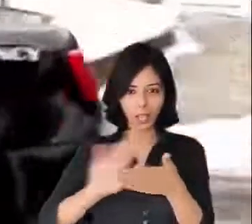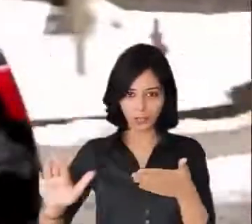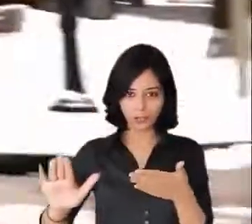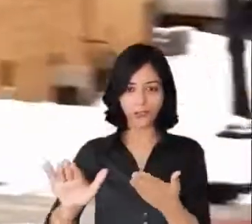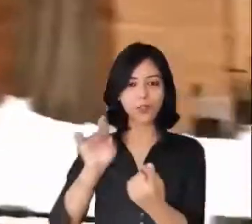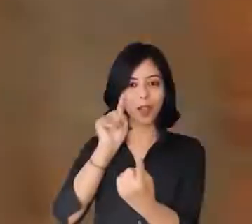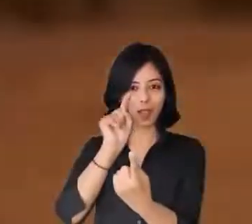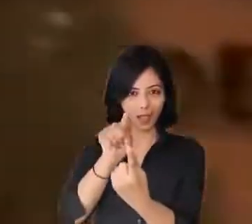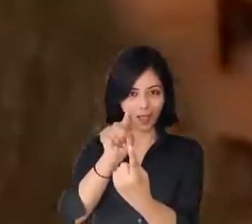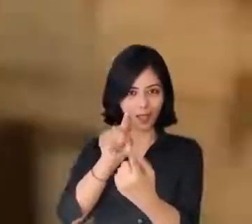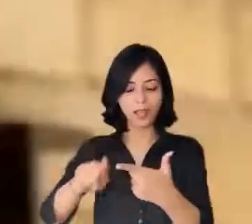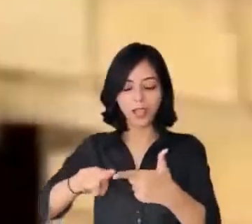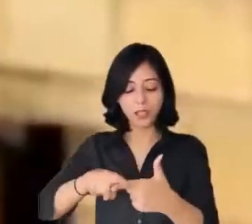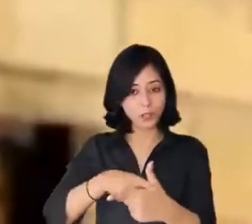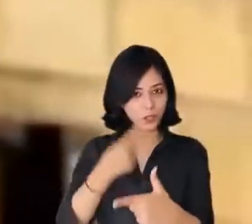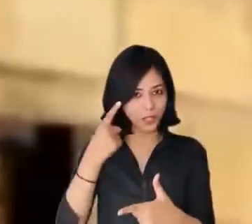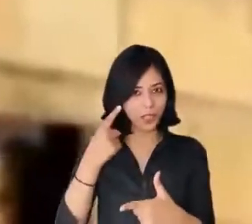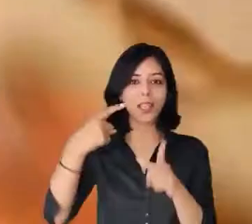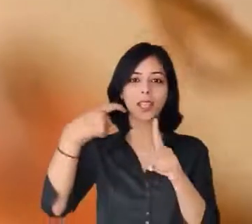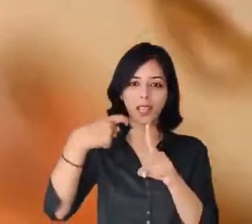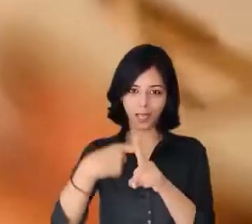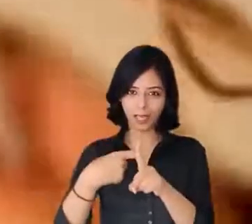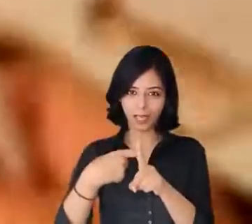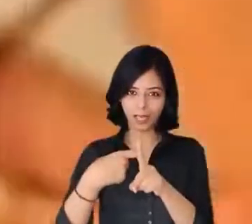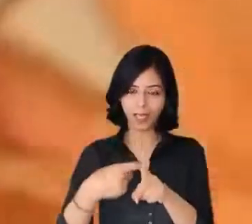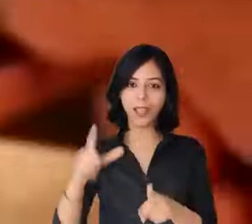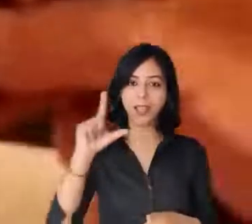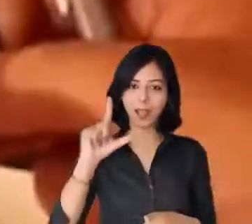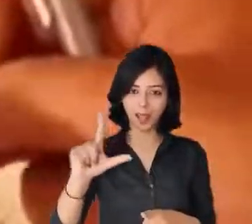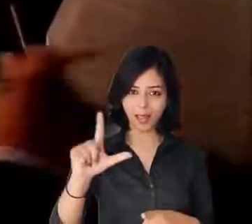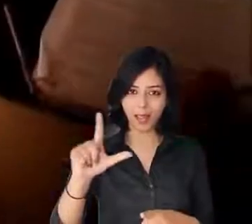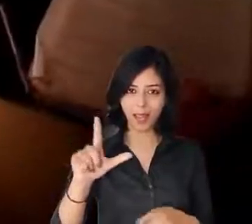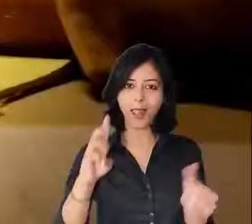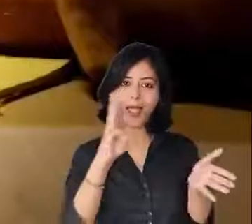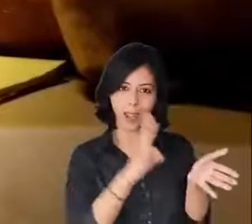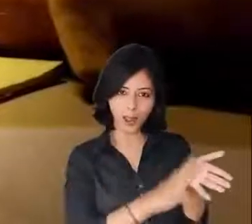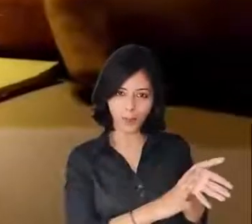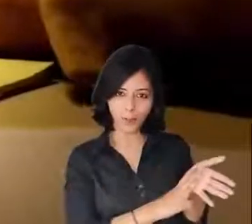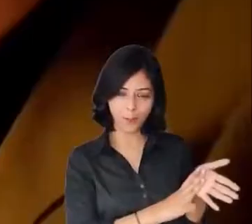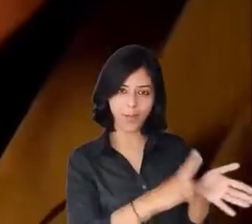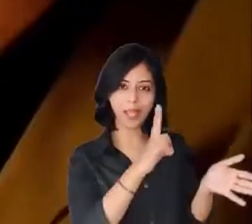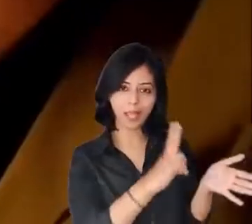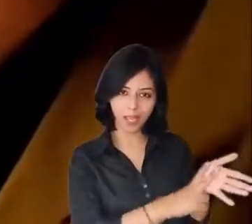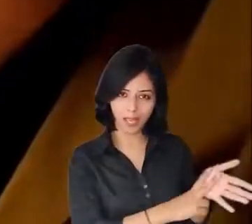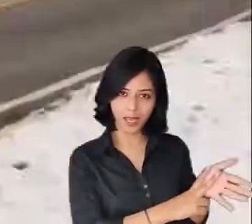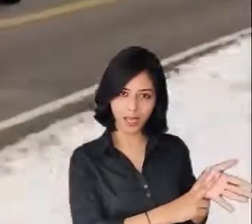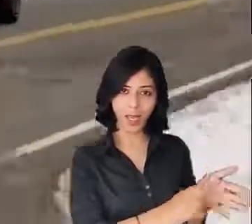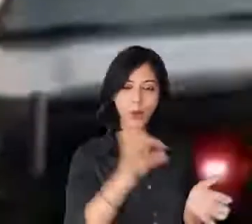Los investigadores estaban decididos a atrapar al despiadado depredador que había asesinado a Robin lo antes posible.